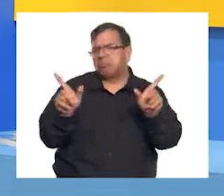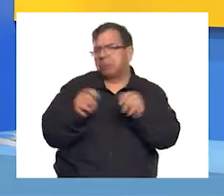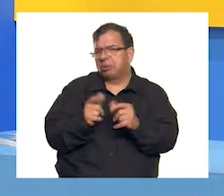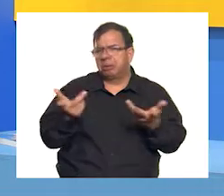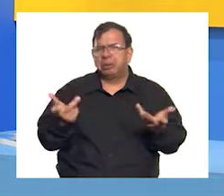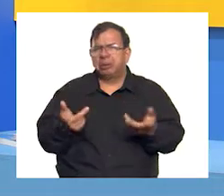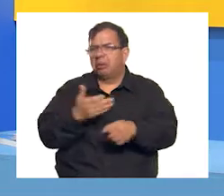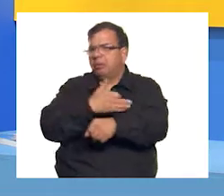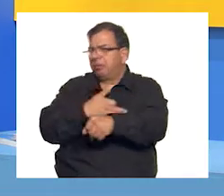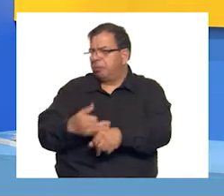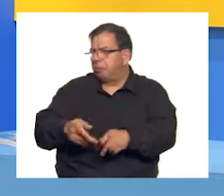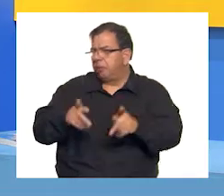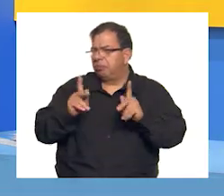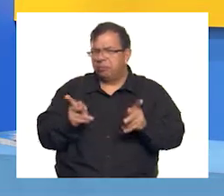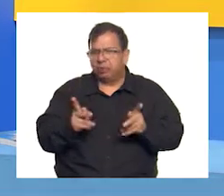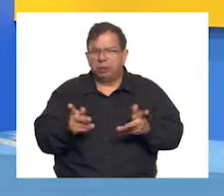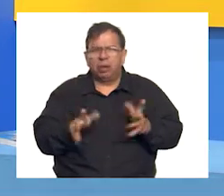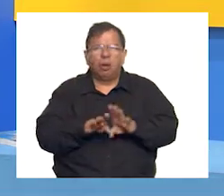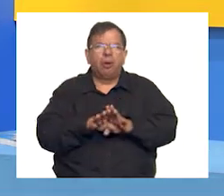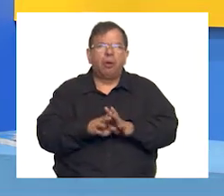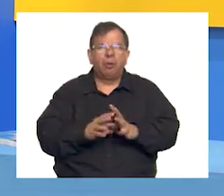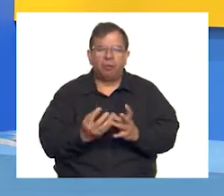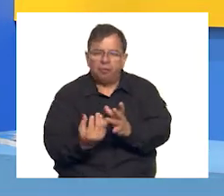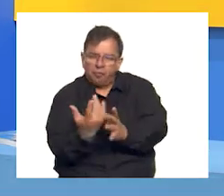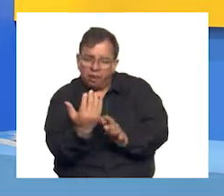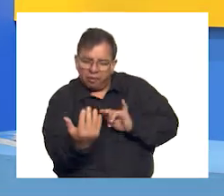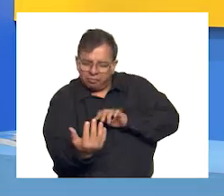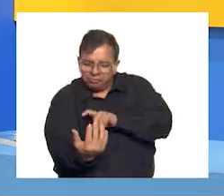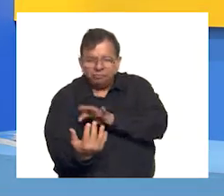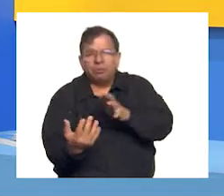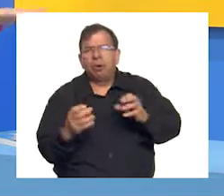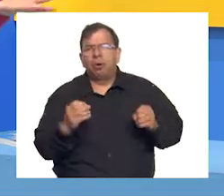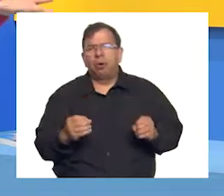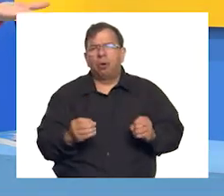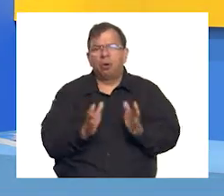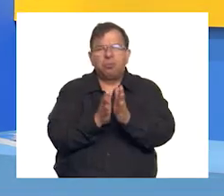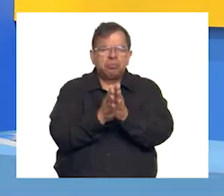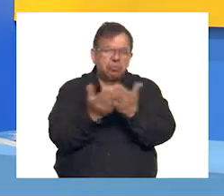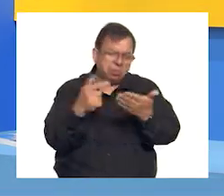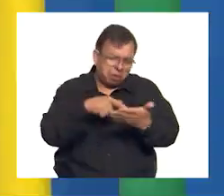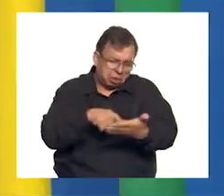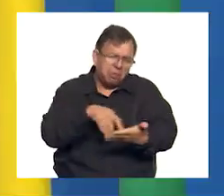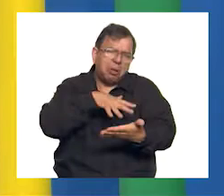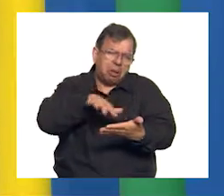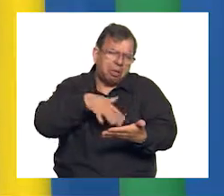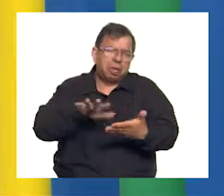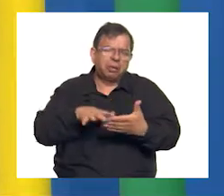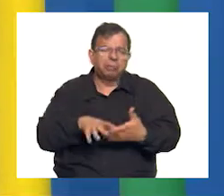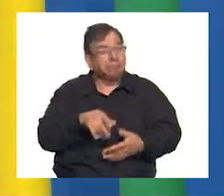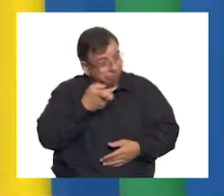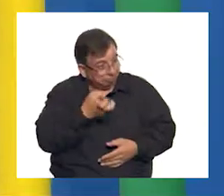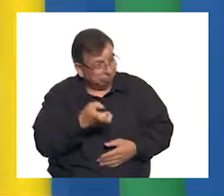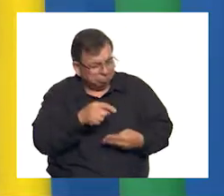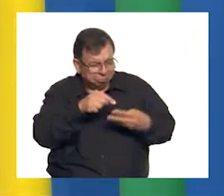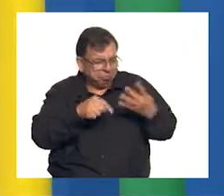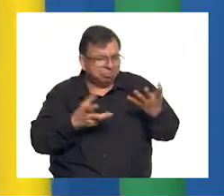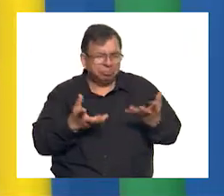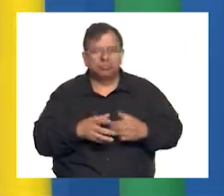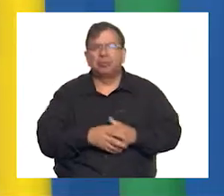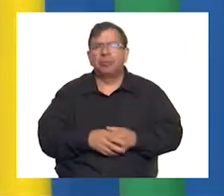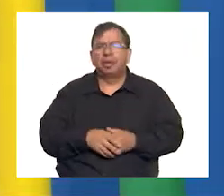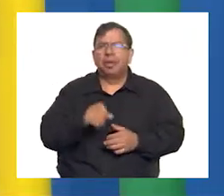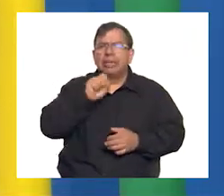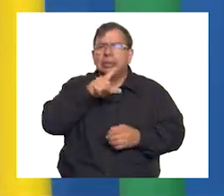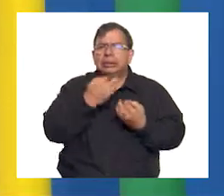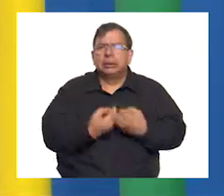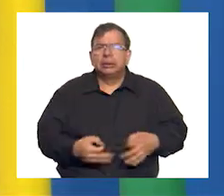amigas, con tu familia, alrededor de una fogata, o puedes leerla en un libro de leyendas. Es correcto. También creo que es